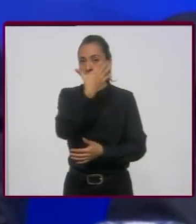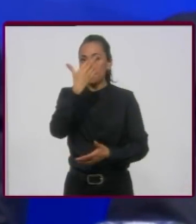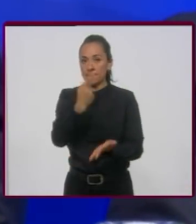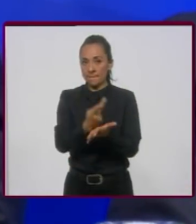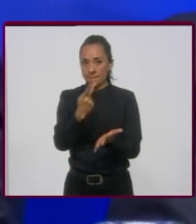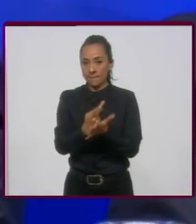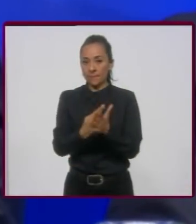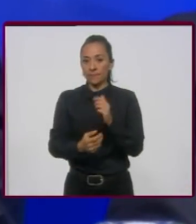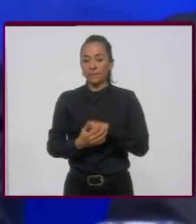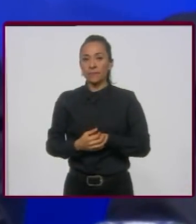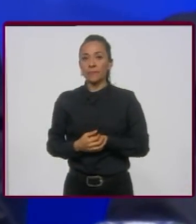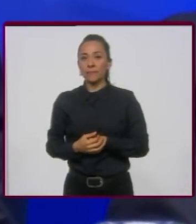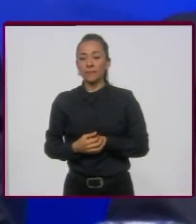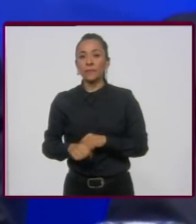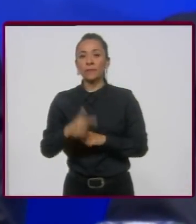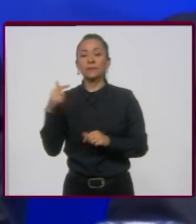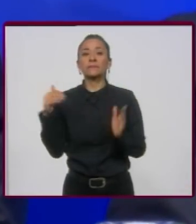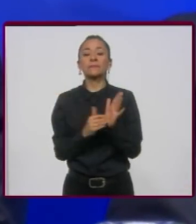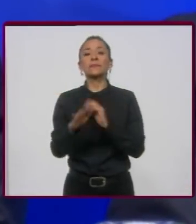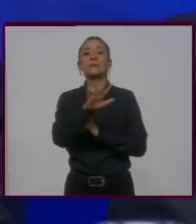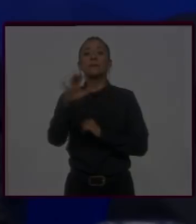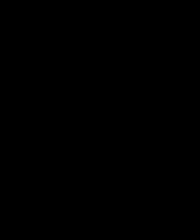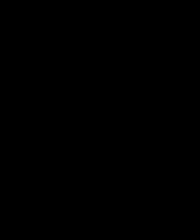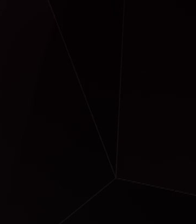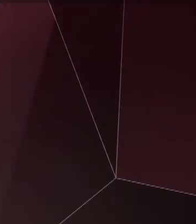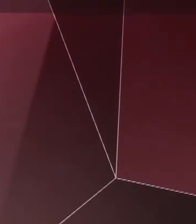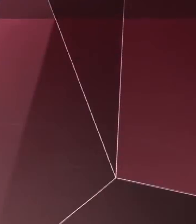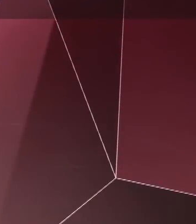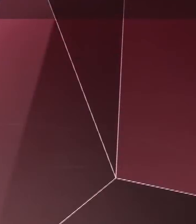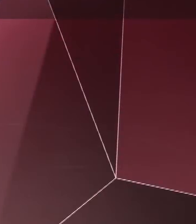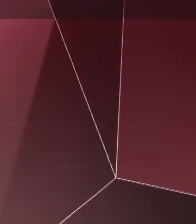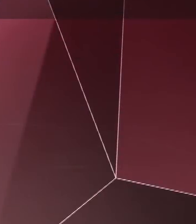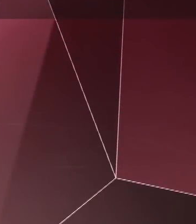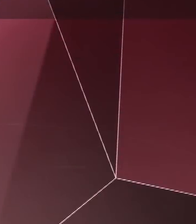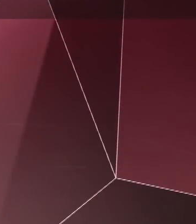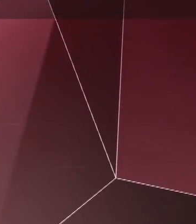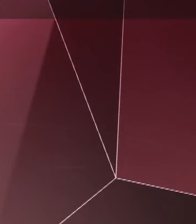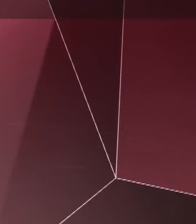y 12 mil 500 pesos por cada bronce.